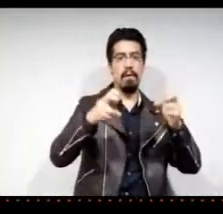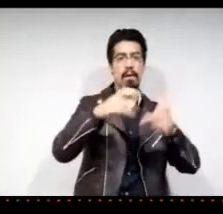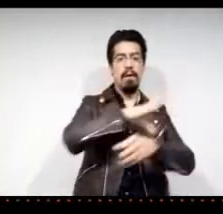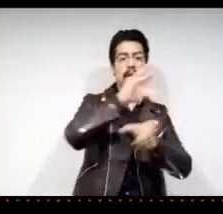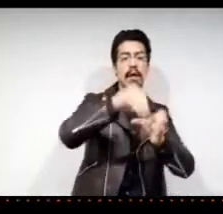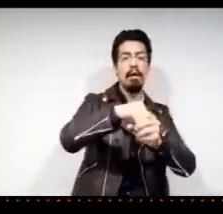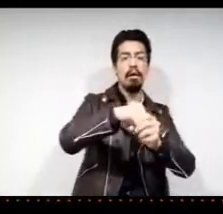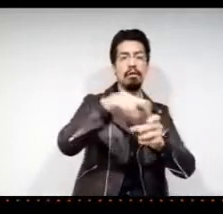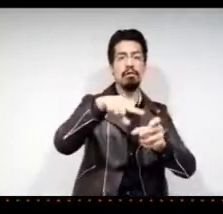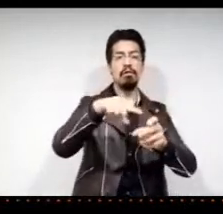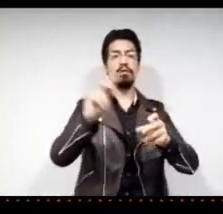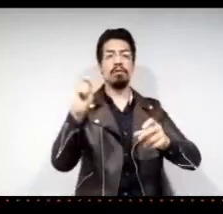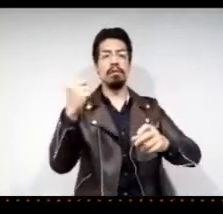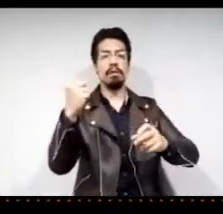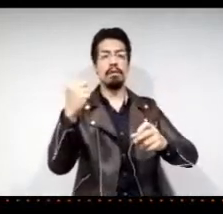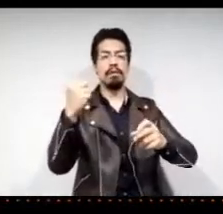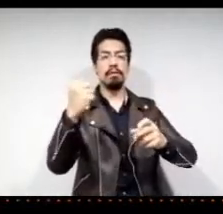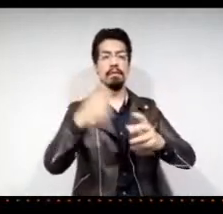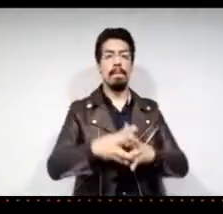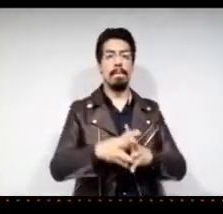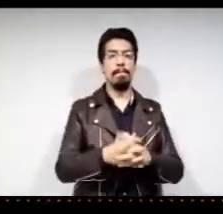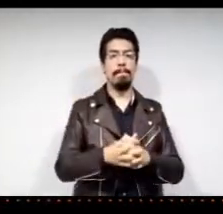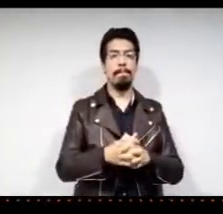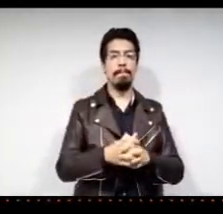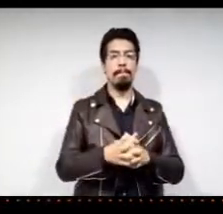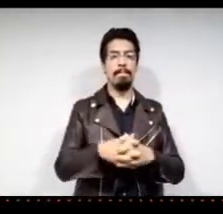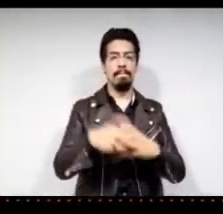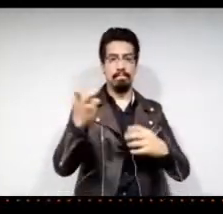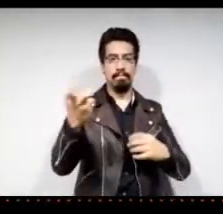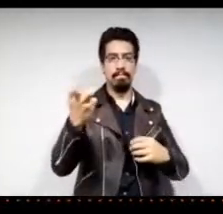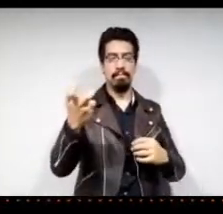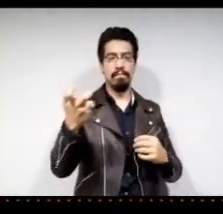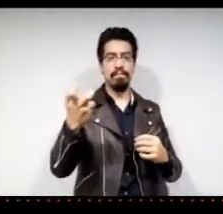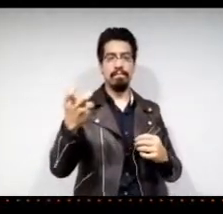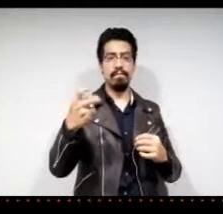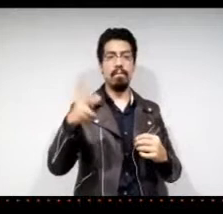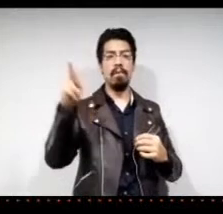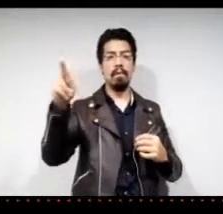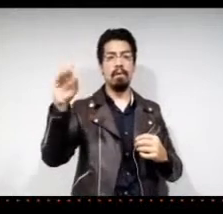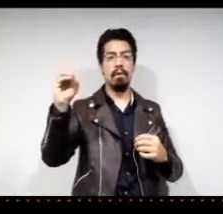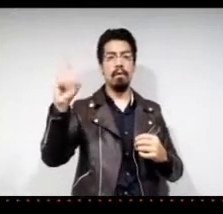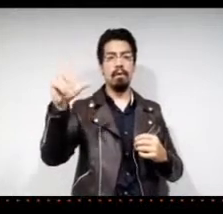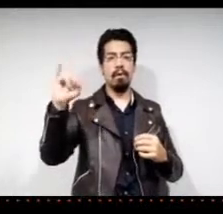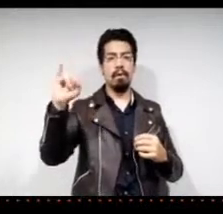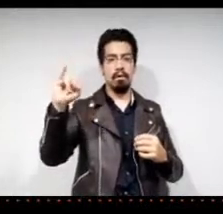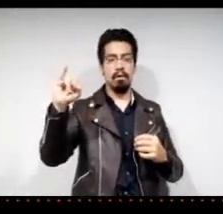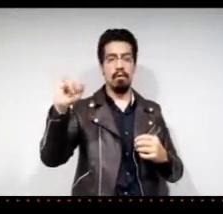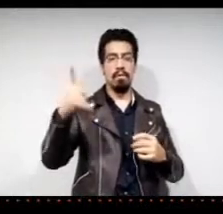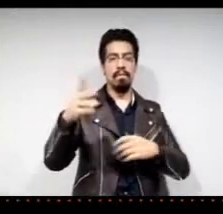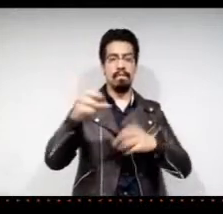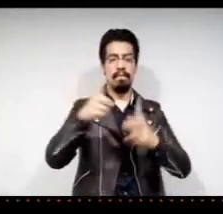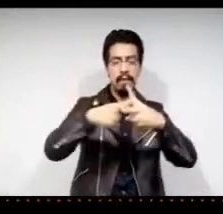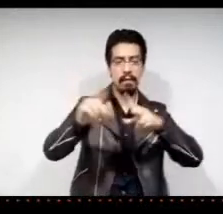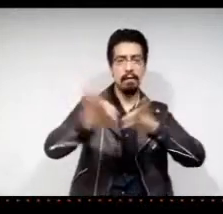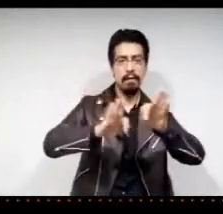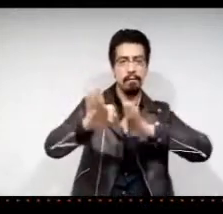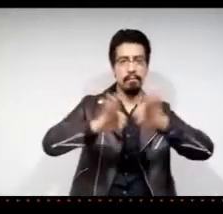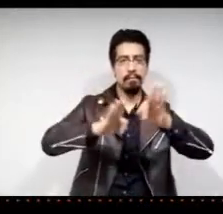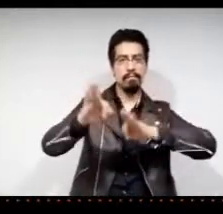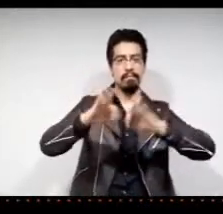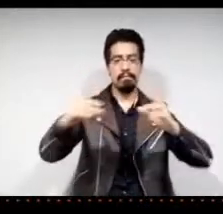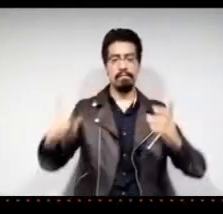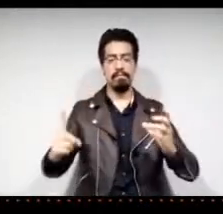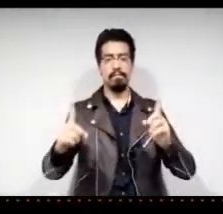tecnologías digitales a los contextos escolares. Entonces, el Politécnico comenzó a trabajar dentro de su gama